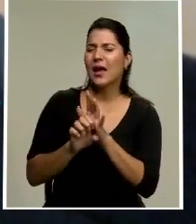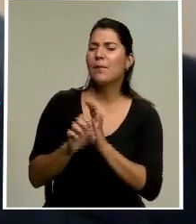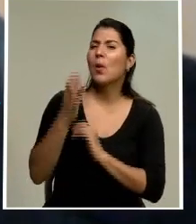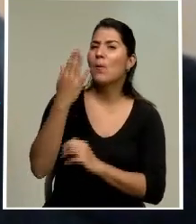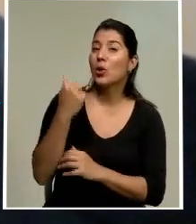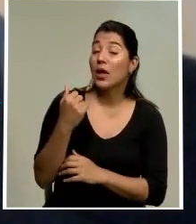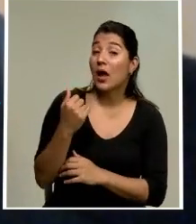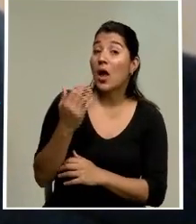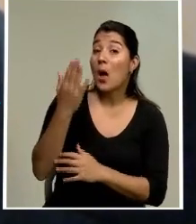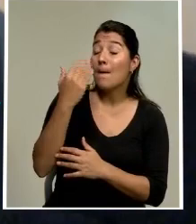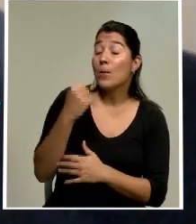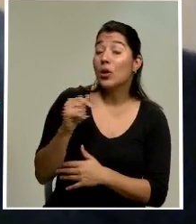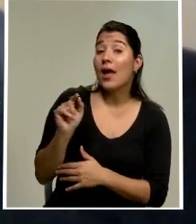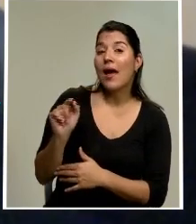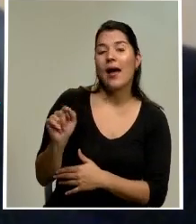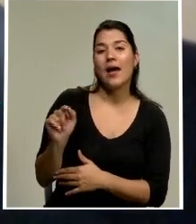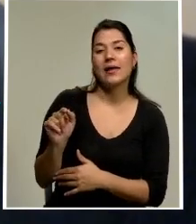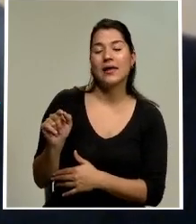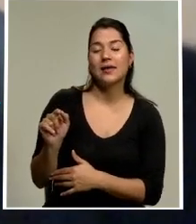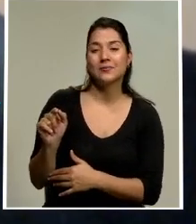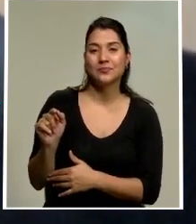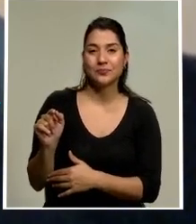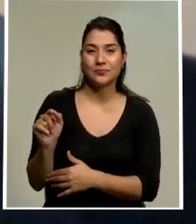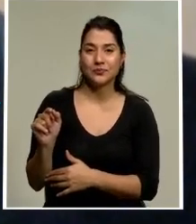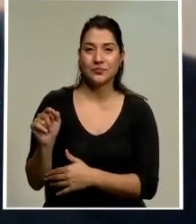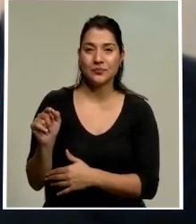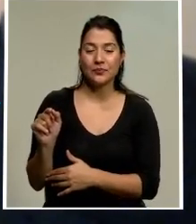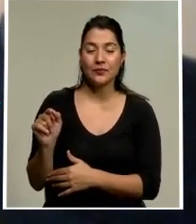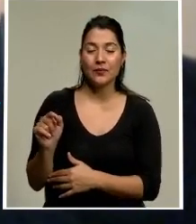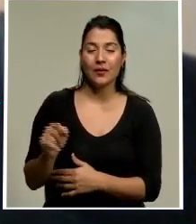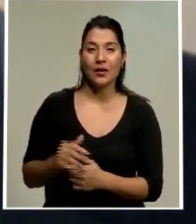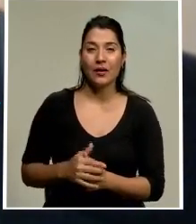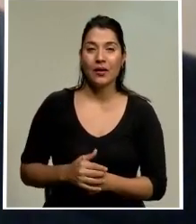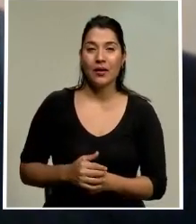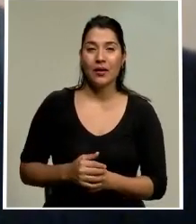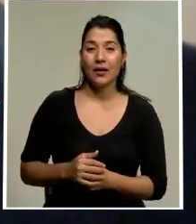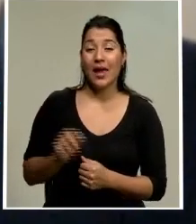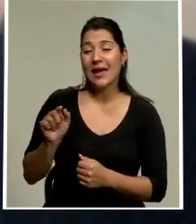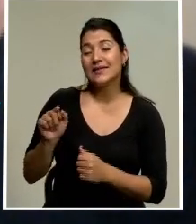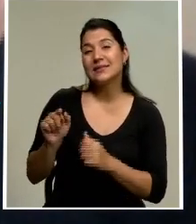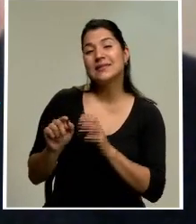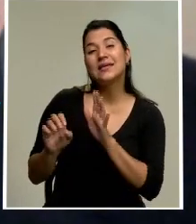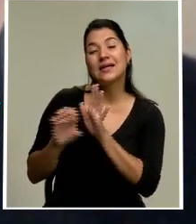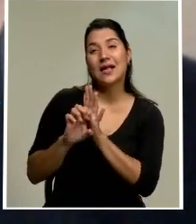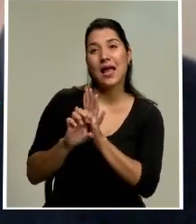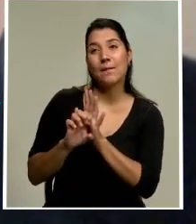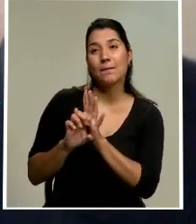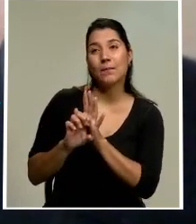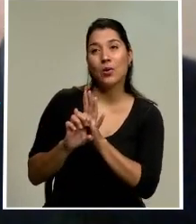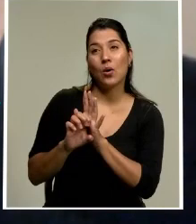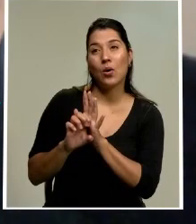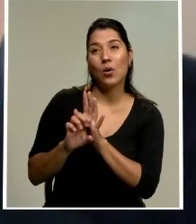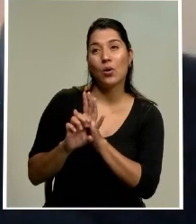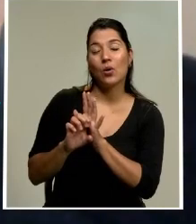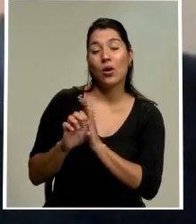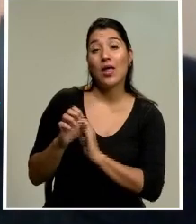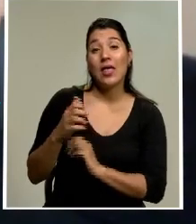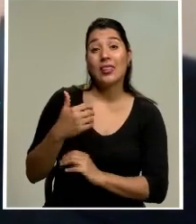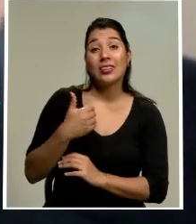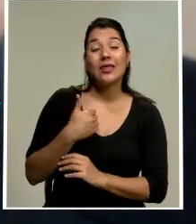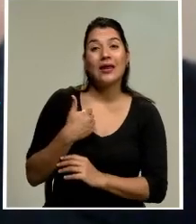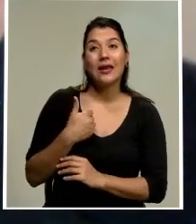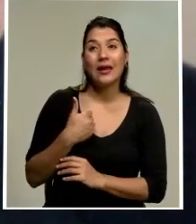ese es un caso de los que se conocen, ¿verdad? De una